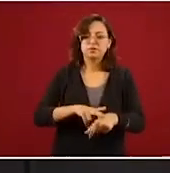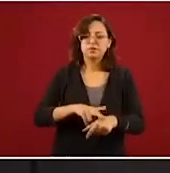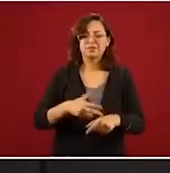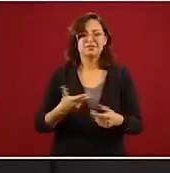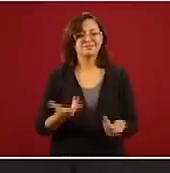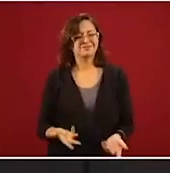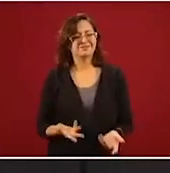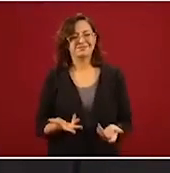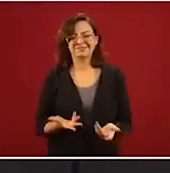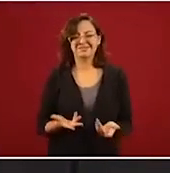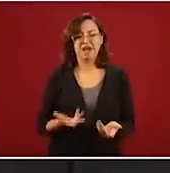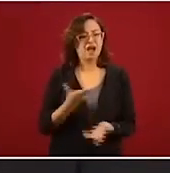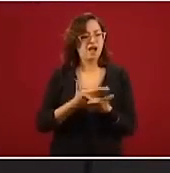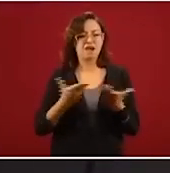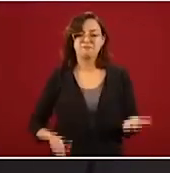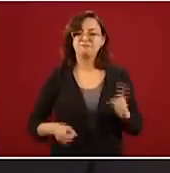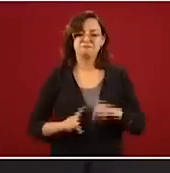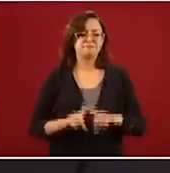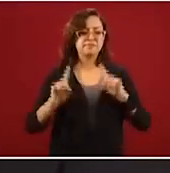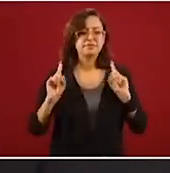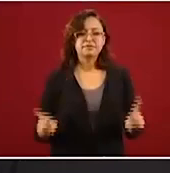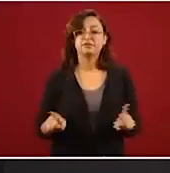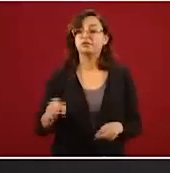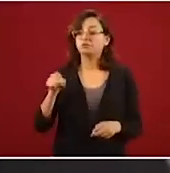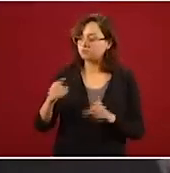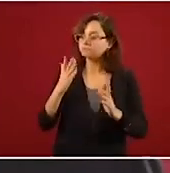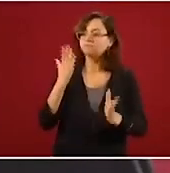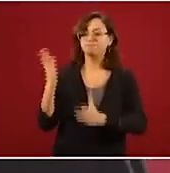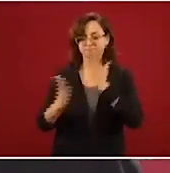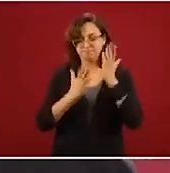Entonces ya no, ahora es estudia y